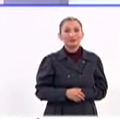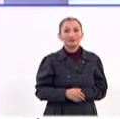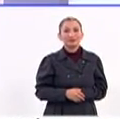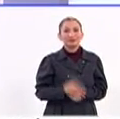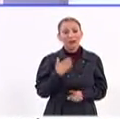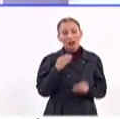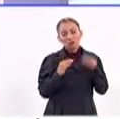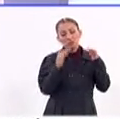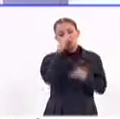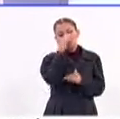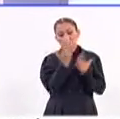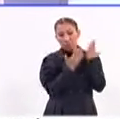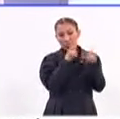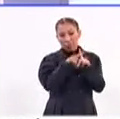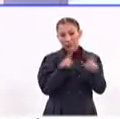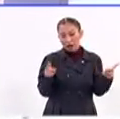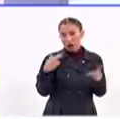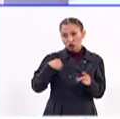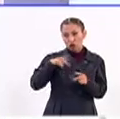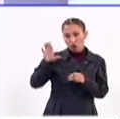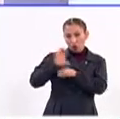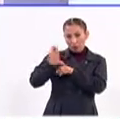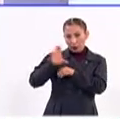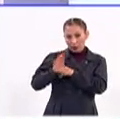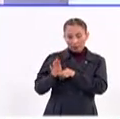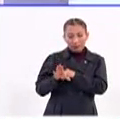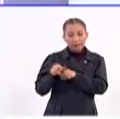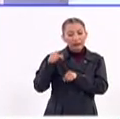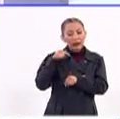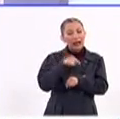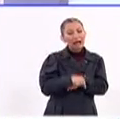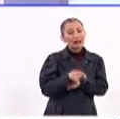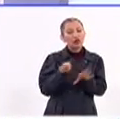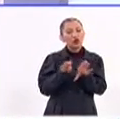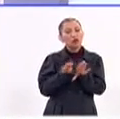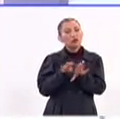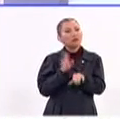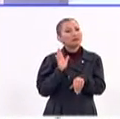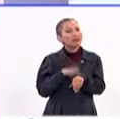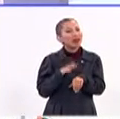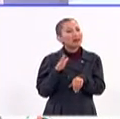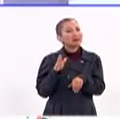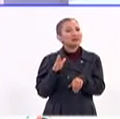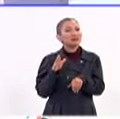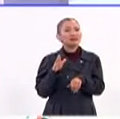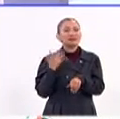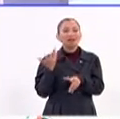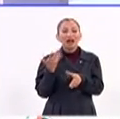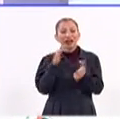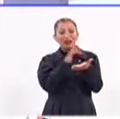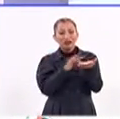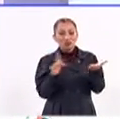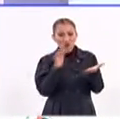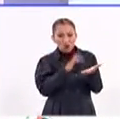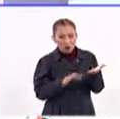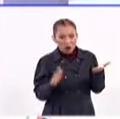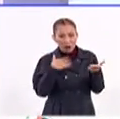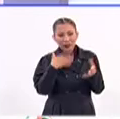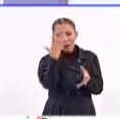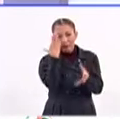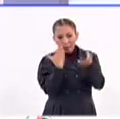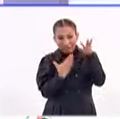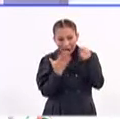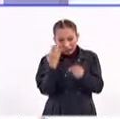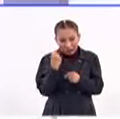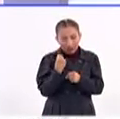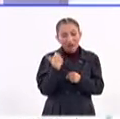Tiene un nivel académico muy diferente al que tengo en Colombia. Aquí es como más de lectura, de